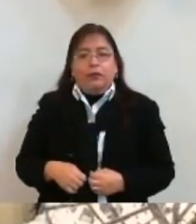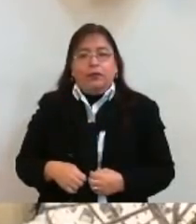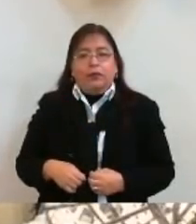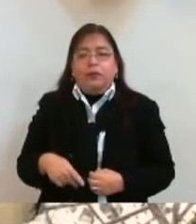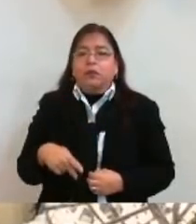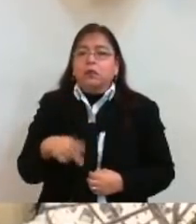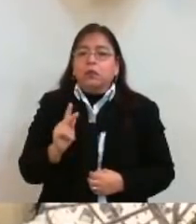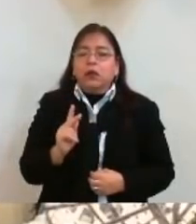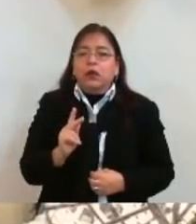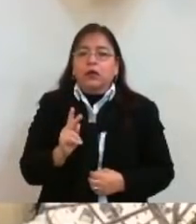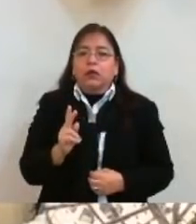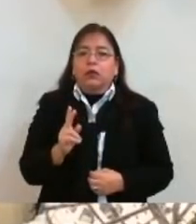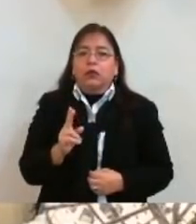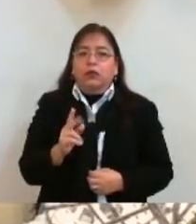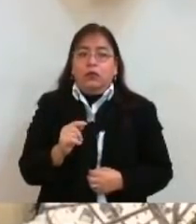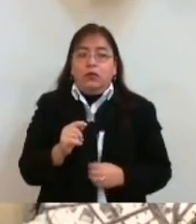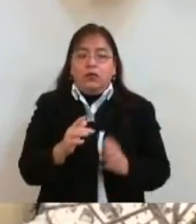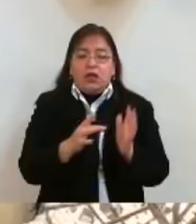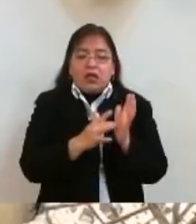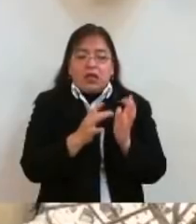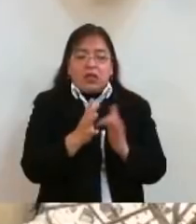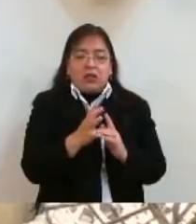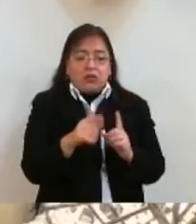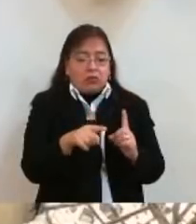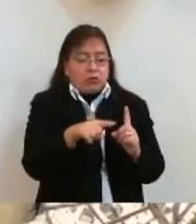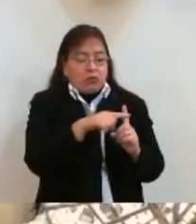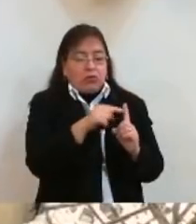ese dolor humano queda redimido.